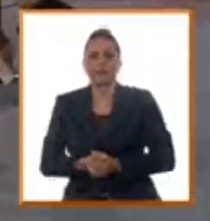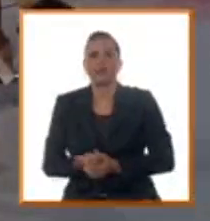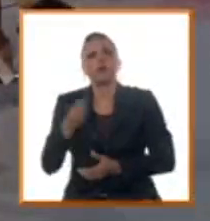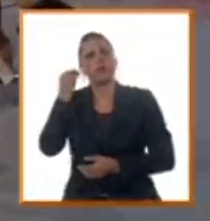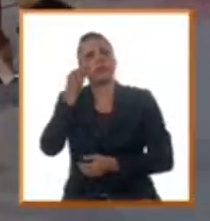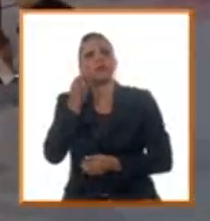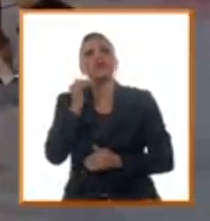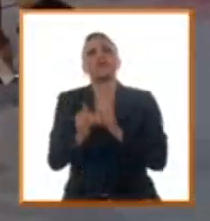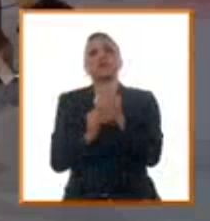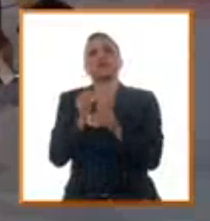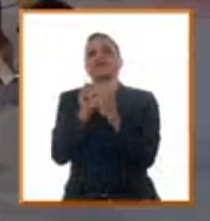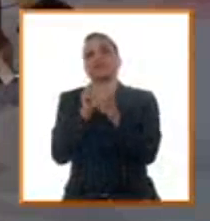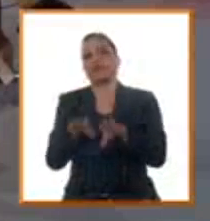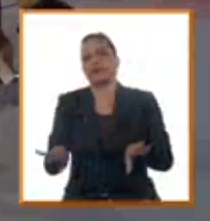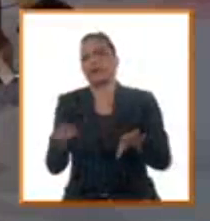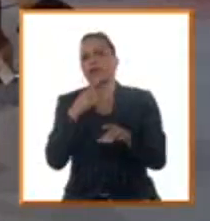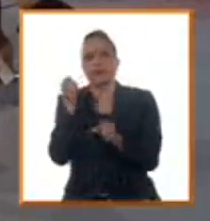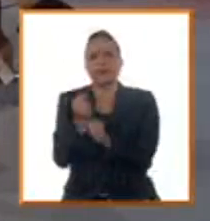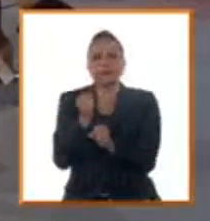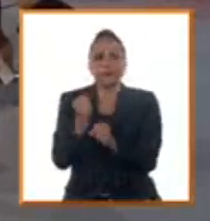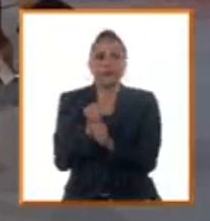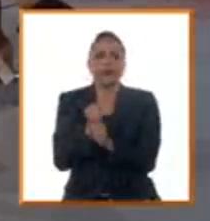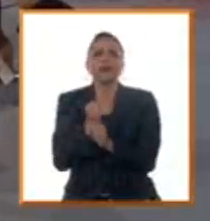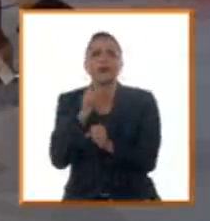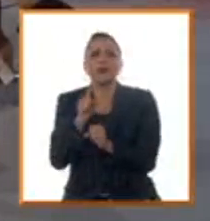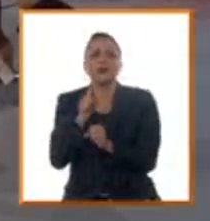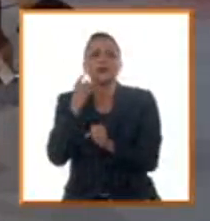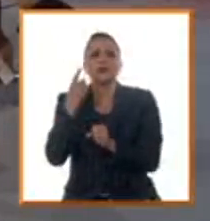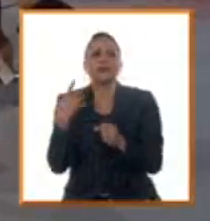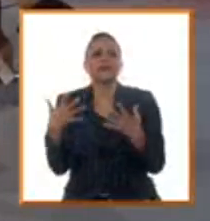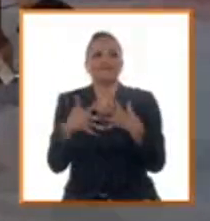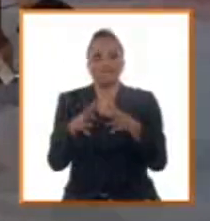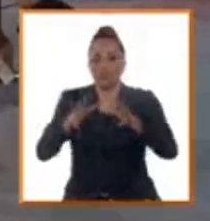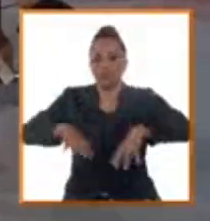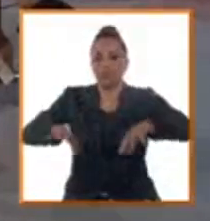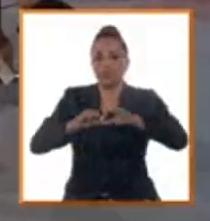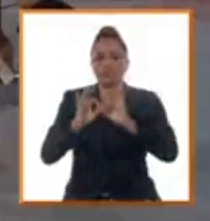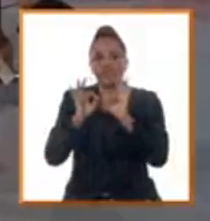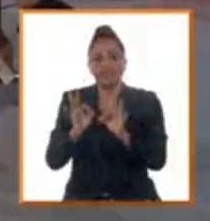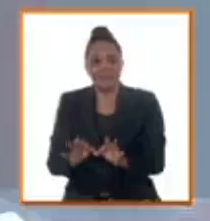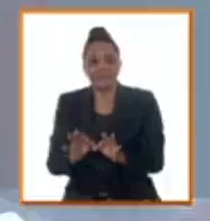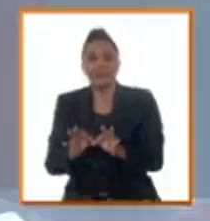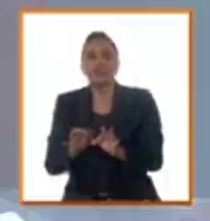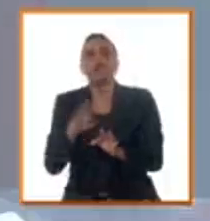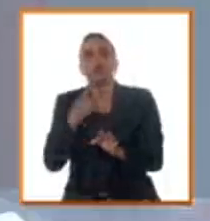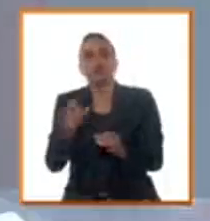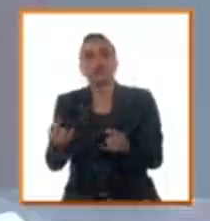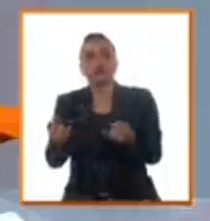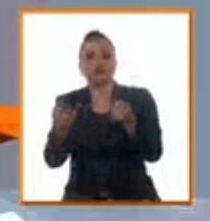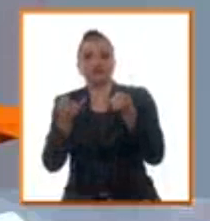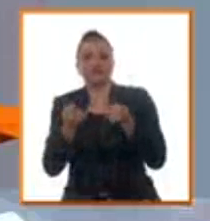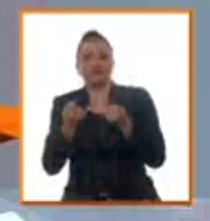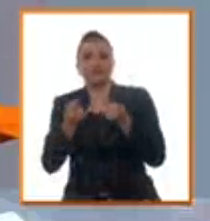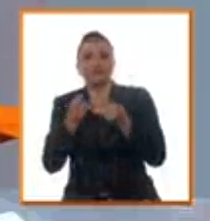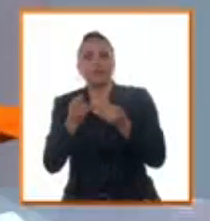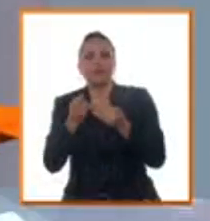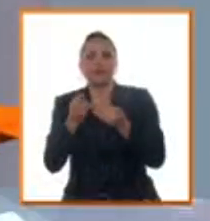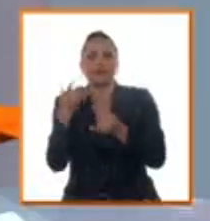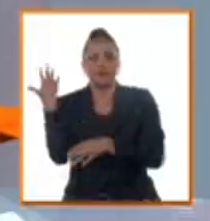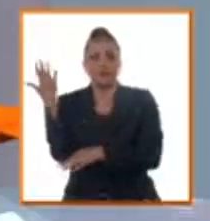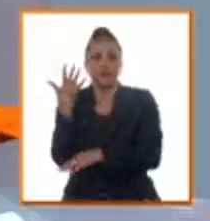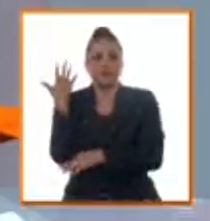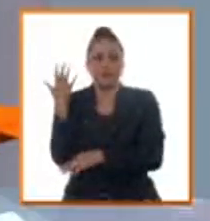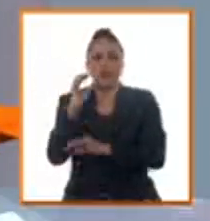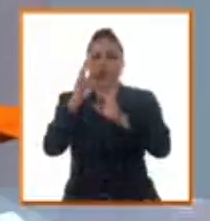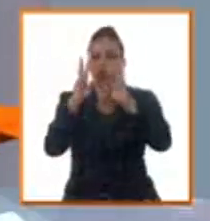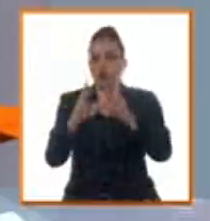normal, común de trabajo en relaciones para este tipo de situaciones también, pues nosotros recibimos del Instituto de Meteorología los pronósticos numéricos